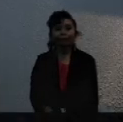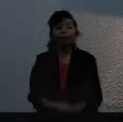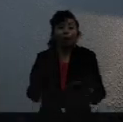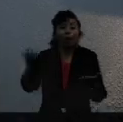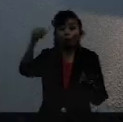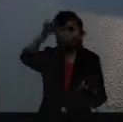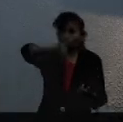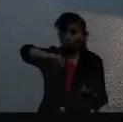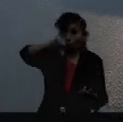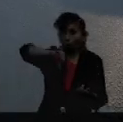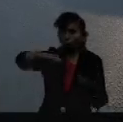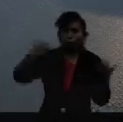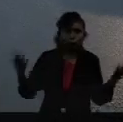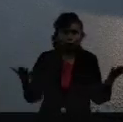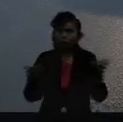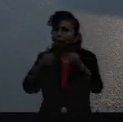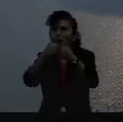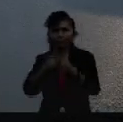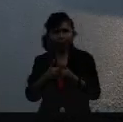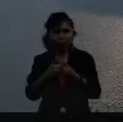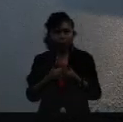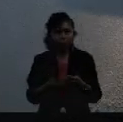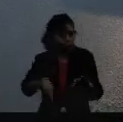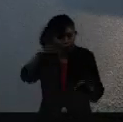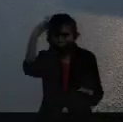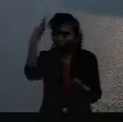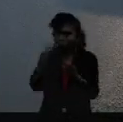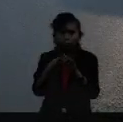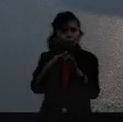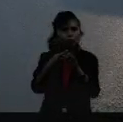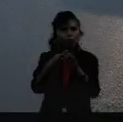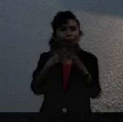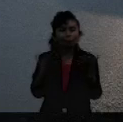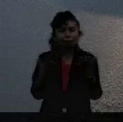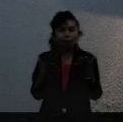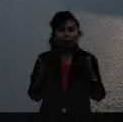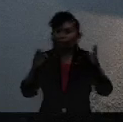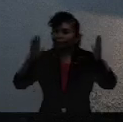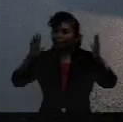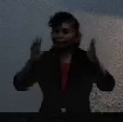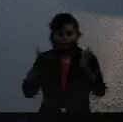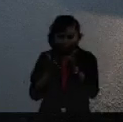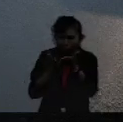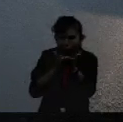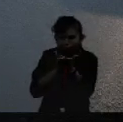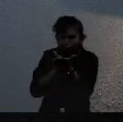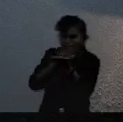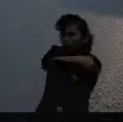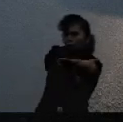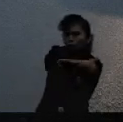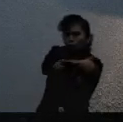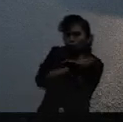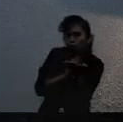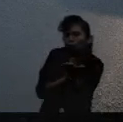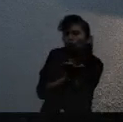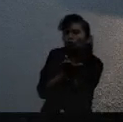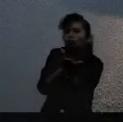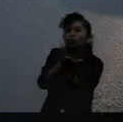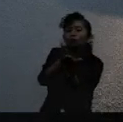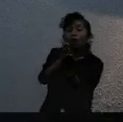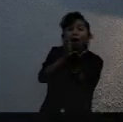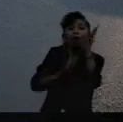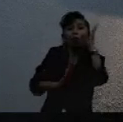hoy hoy estamos en el lado correcto de la historia reencontrando el camino que en algún momento se perdió